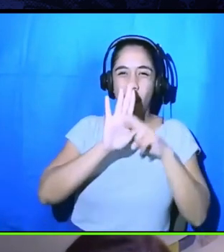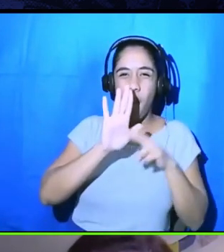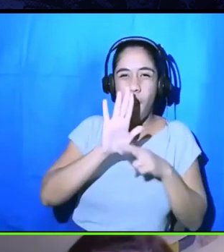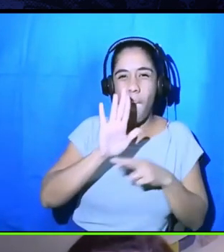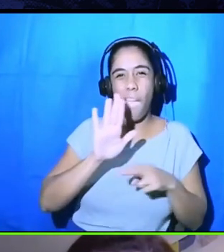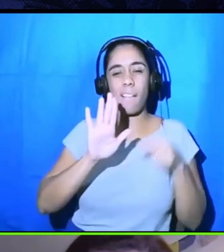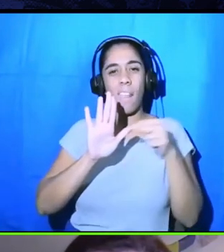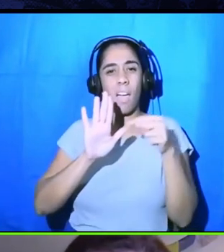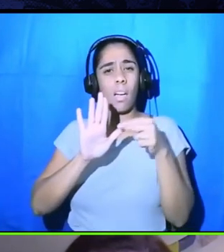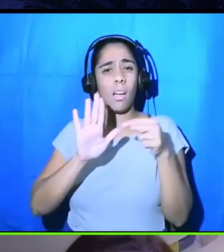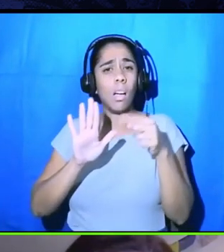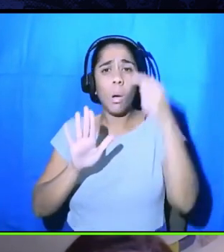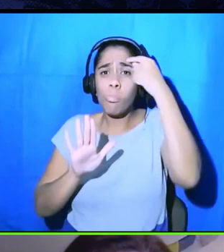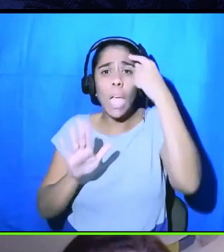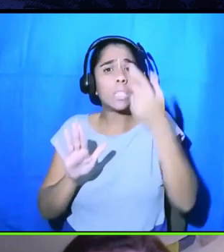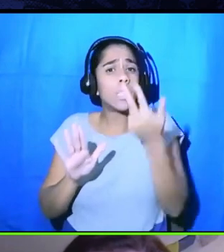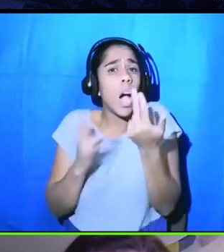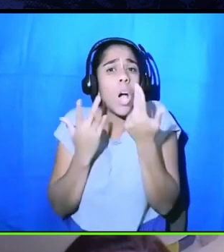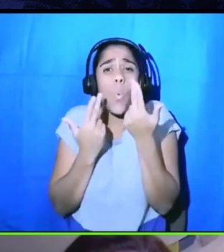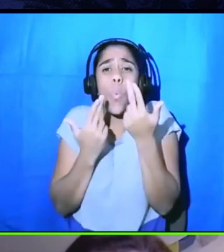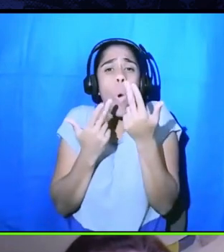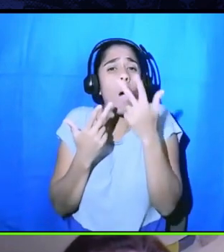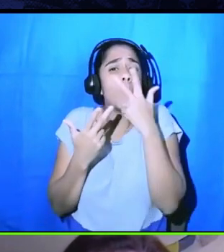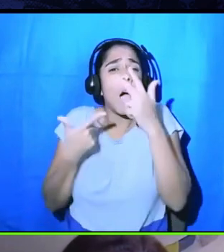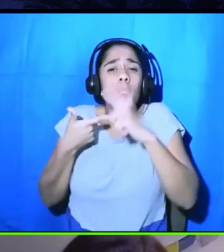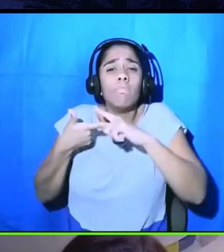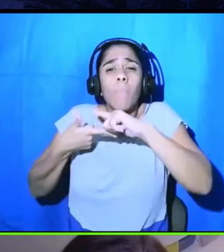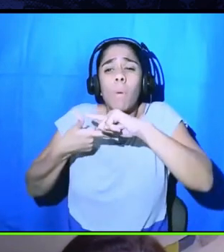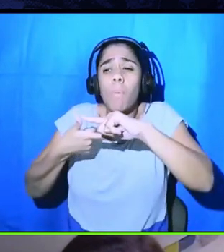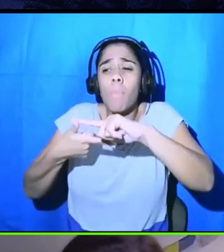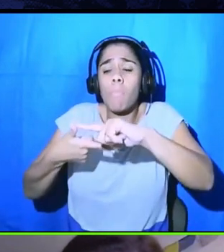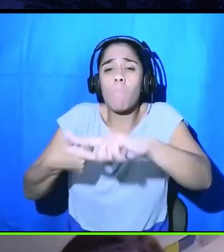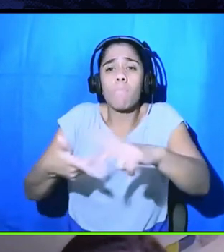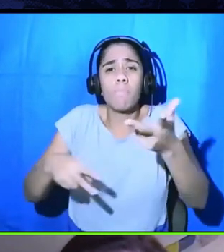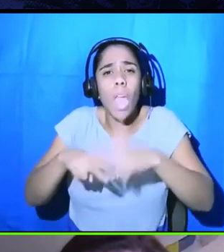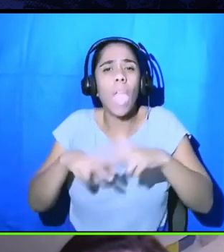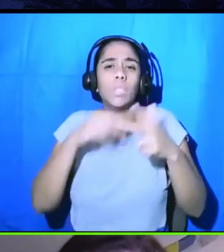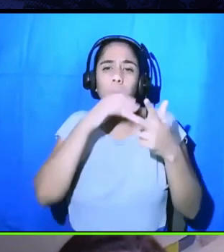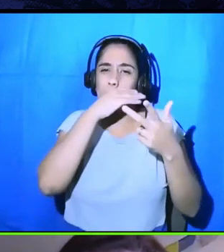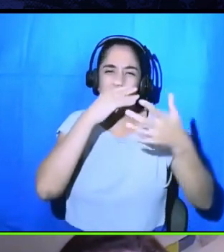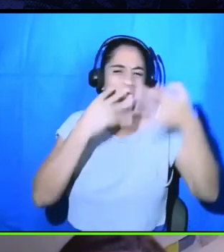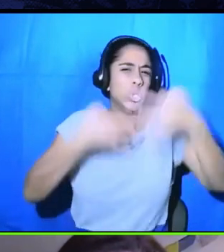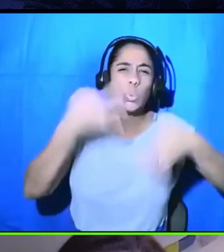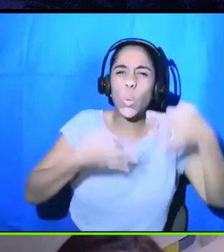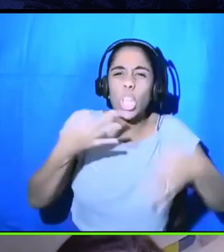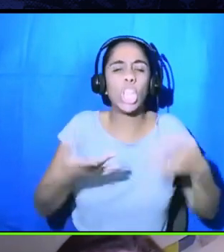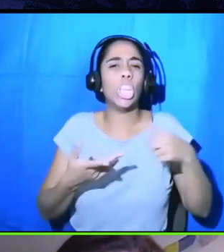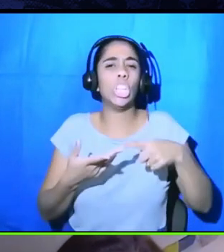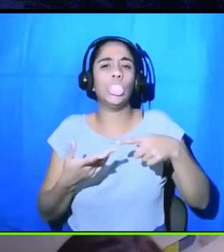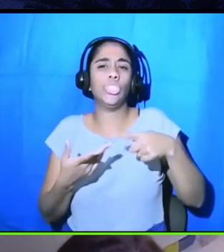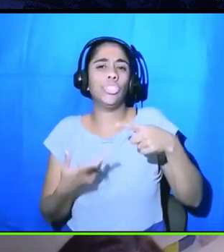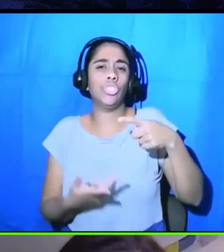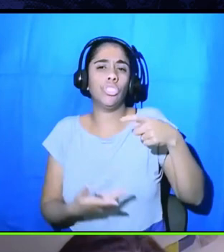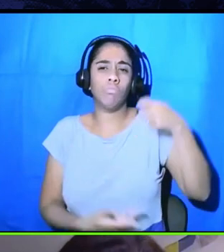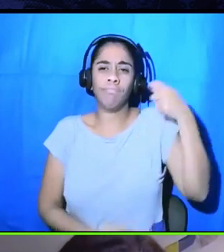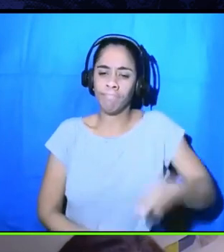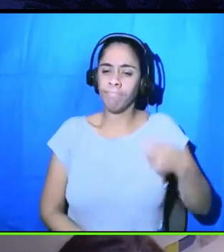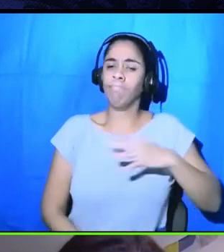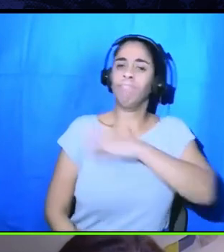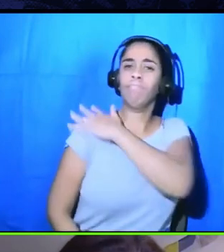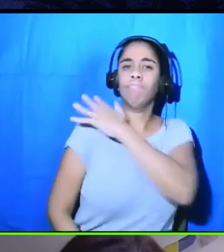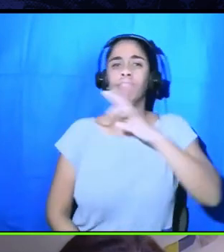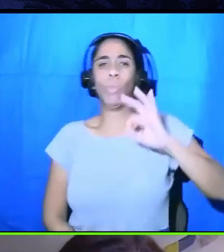ministros de la corte suprema las autoridades siguen pensando que hay una especie de bondad intrínseca en el derecho ya